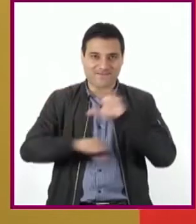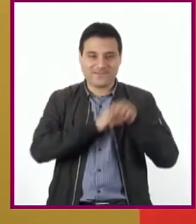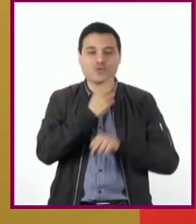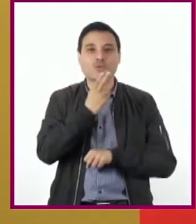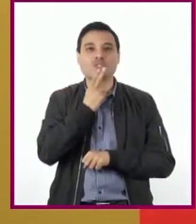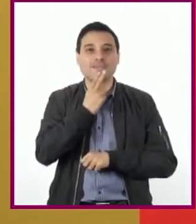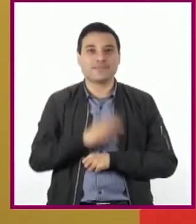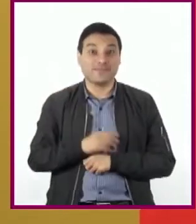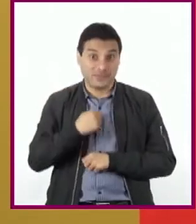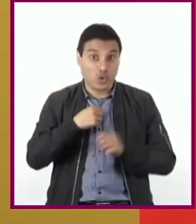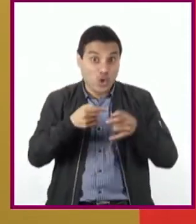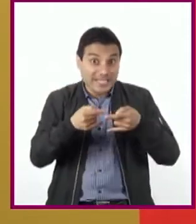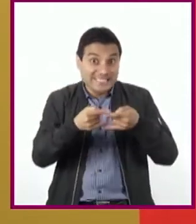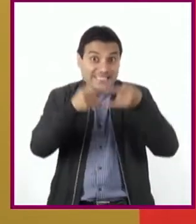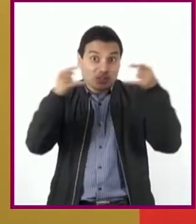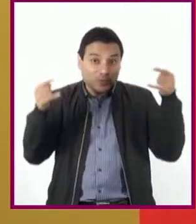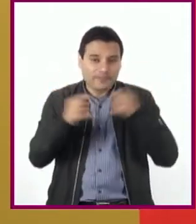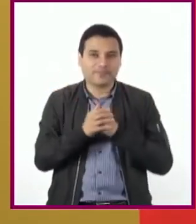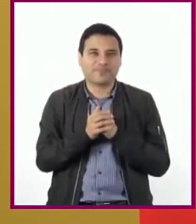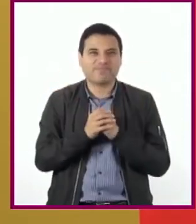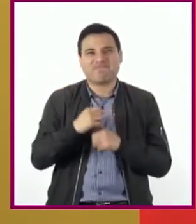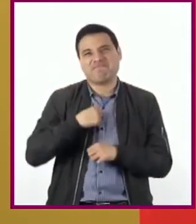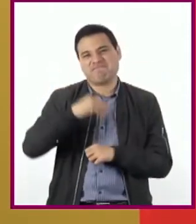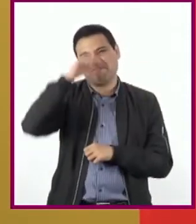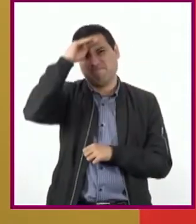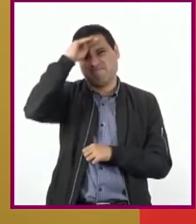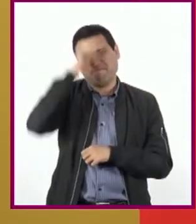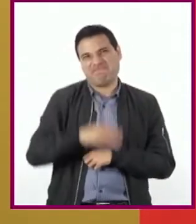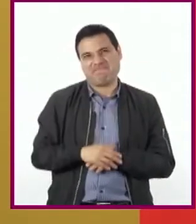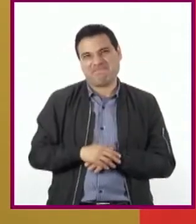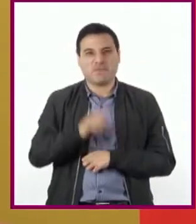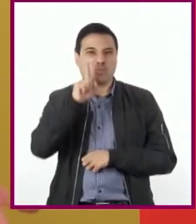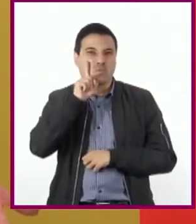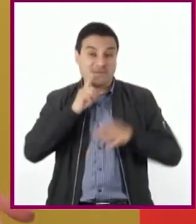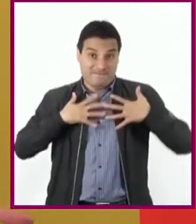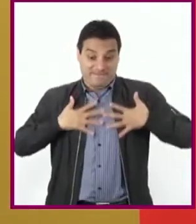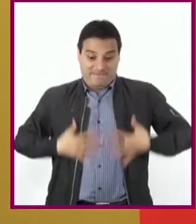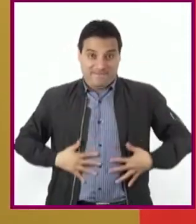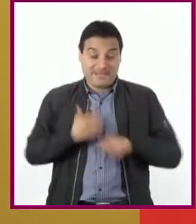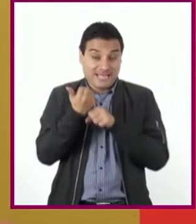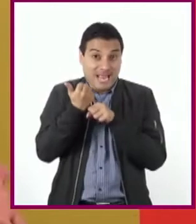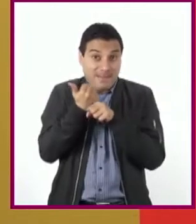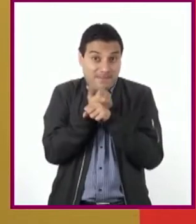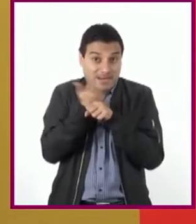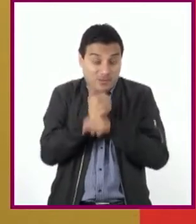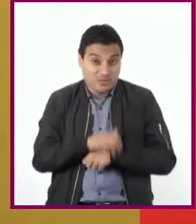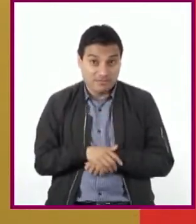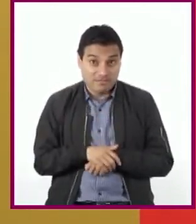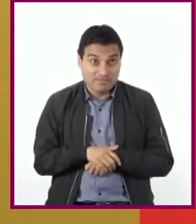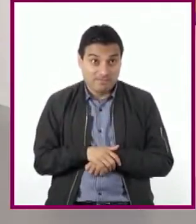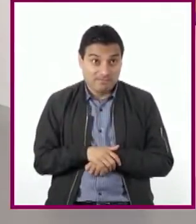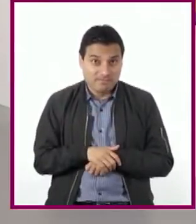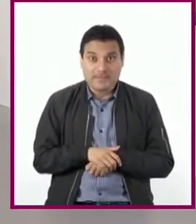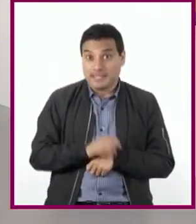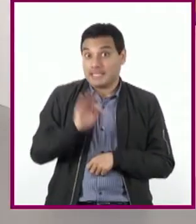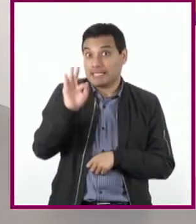mi historia, imagino a mi personaje con vestido amarillo, tal vez hasta le da